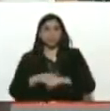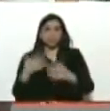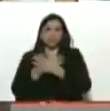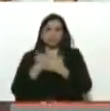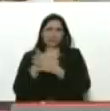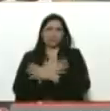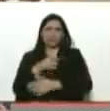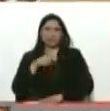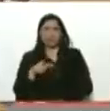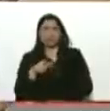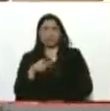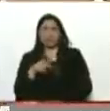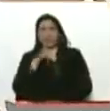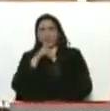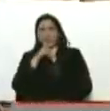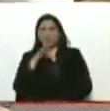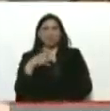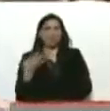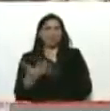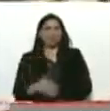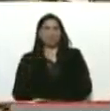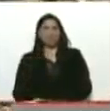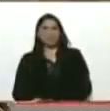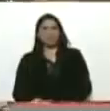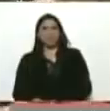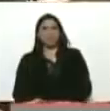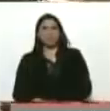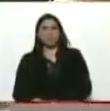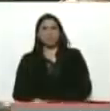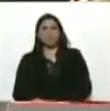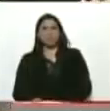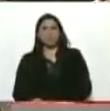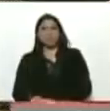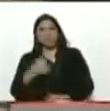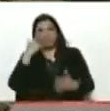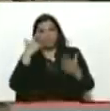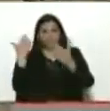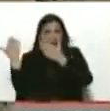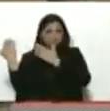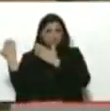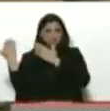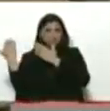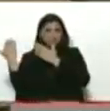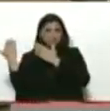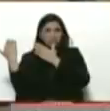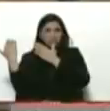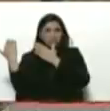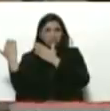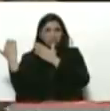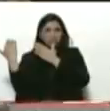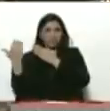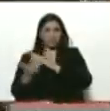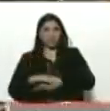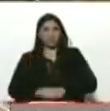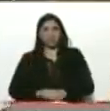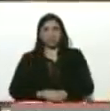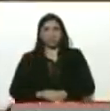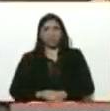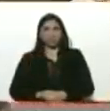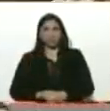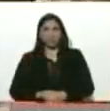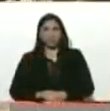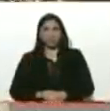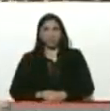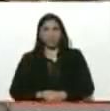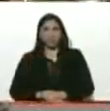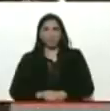Esto que ustedes ven aquí, queridos compañeros, si ustedes lo ven, por favor, miren, con la cámara